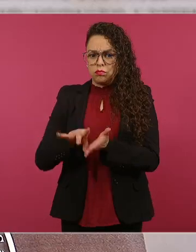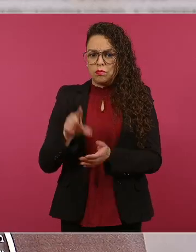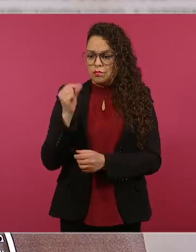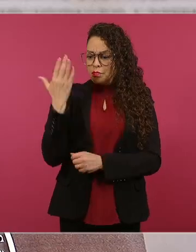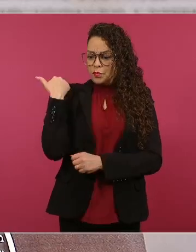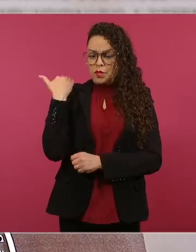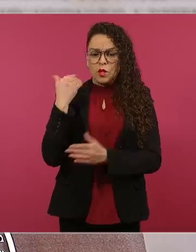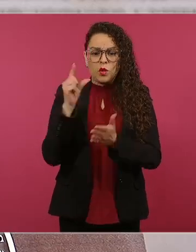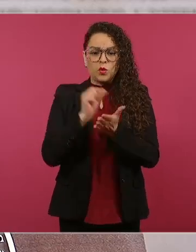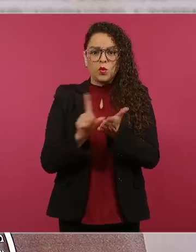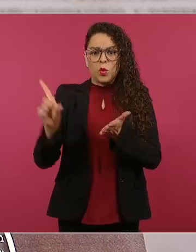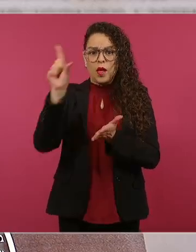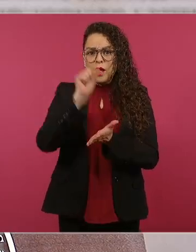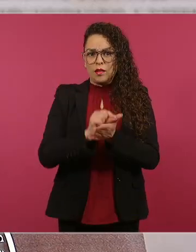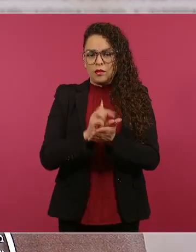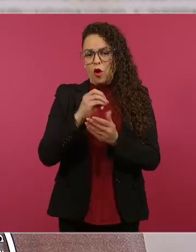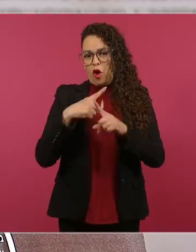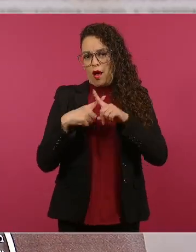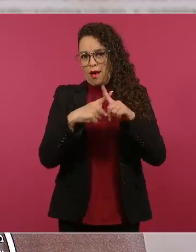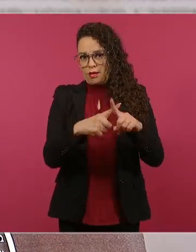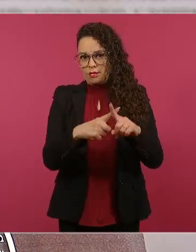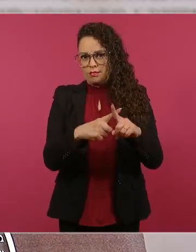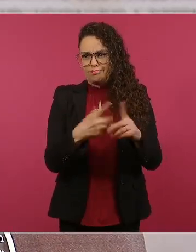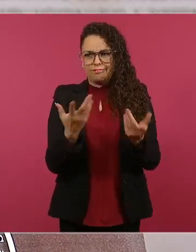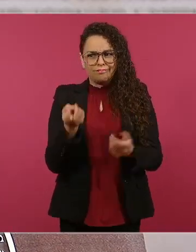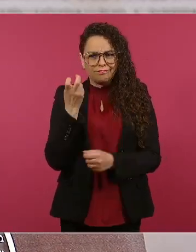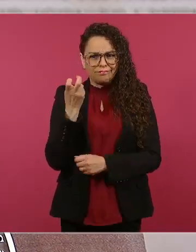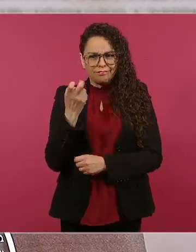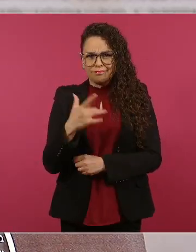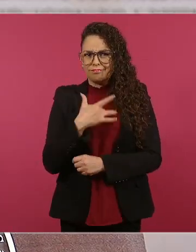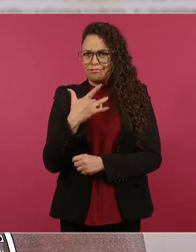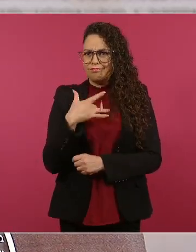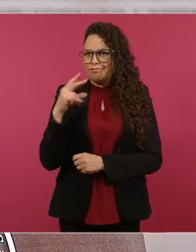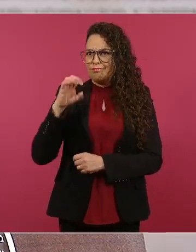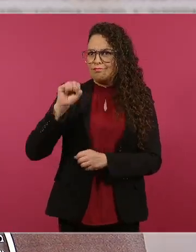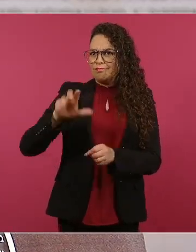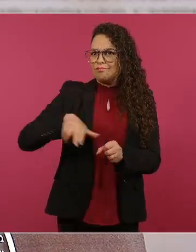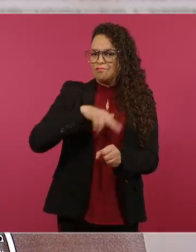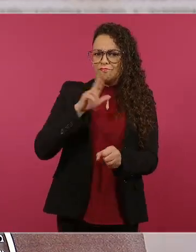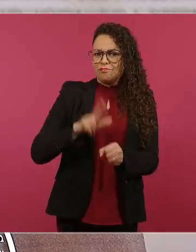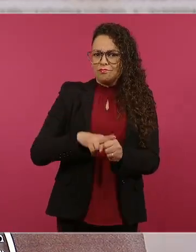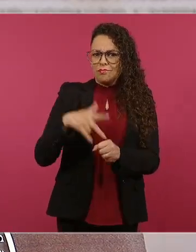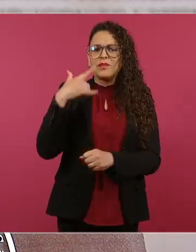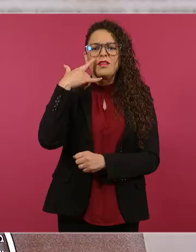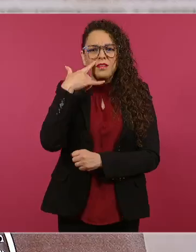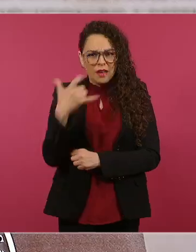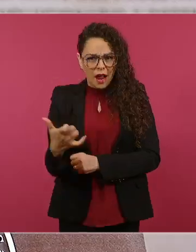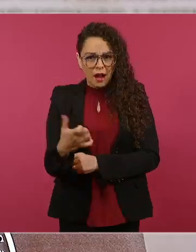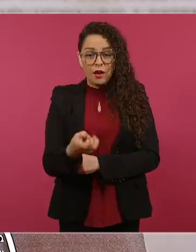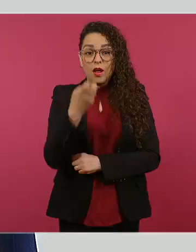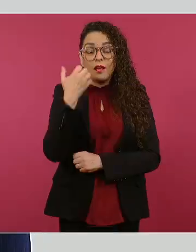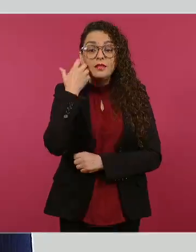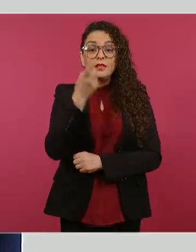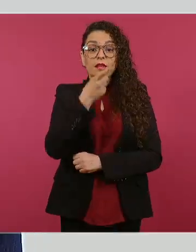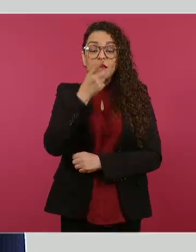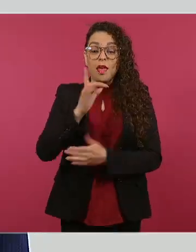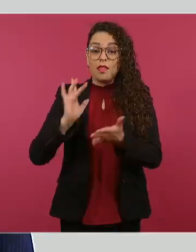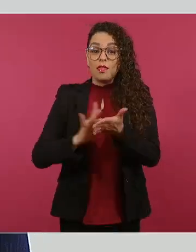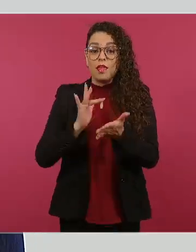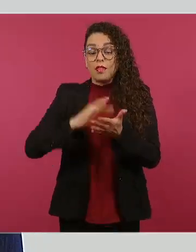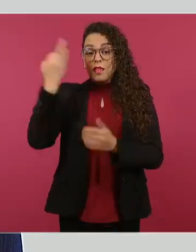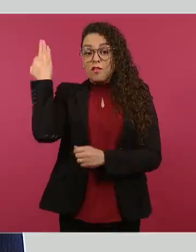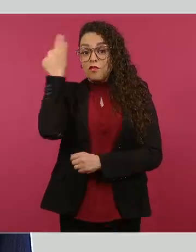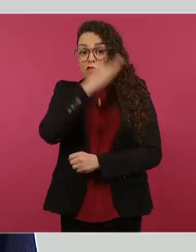difundieron. Esto es absolutamente inusual. Ahí donde comenzó este fraude digital, 30 y 31 de